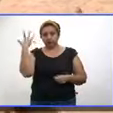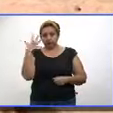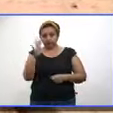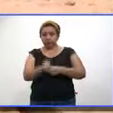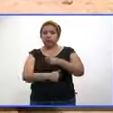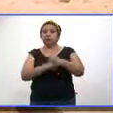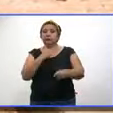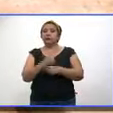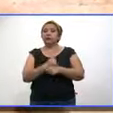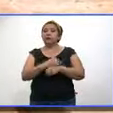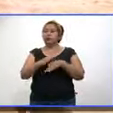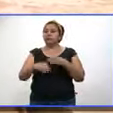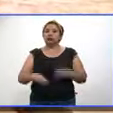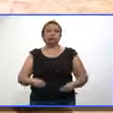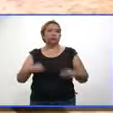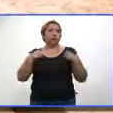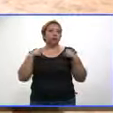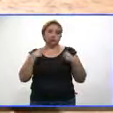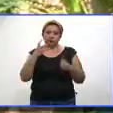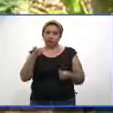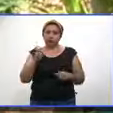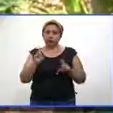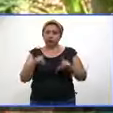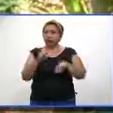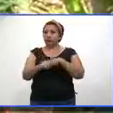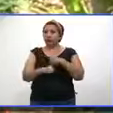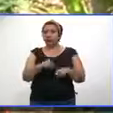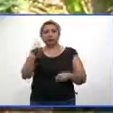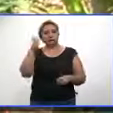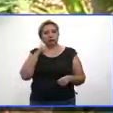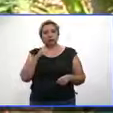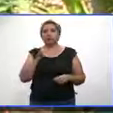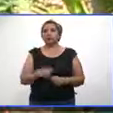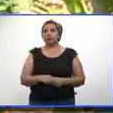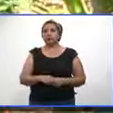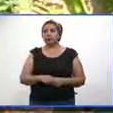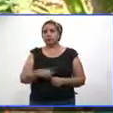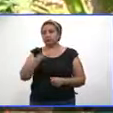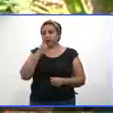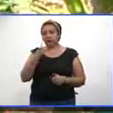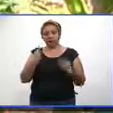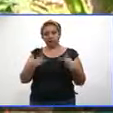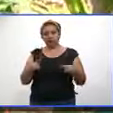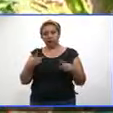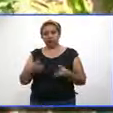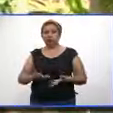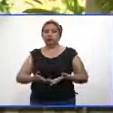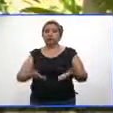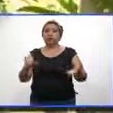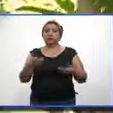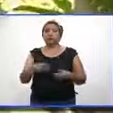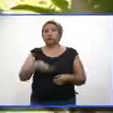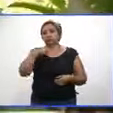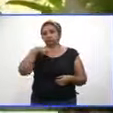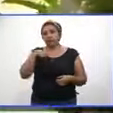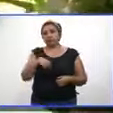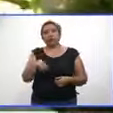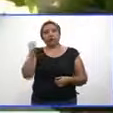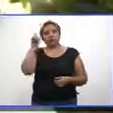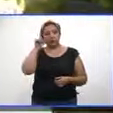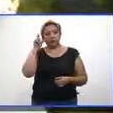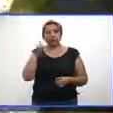años, aunque toda su vida se transporta en el vehículo. Siempre salíamos nosotros a vender en las calles aguacate,